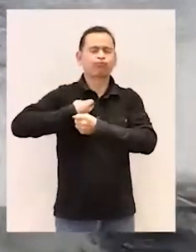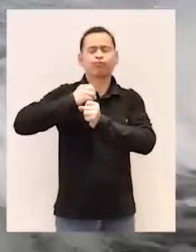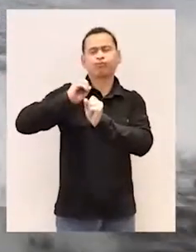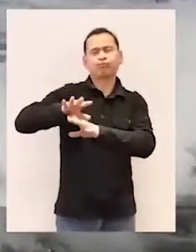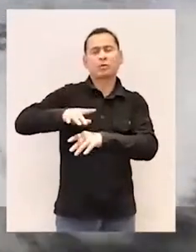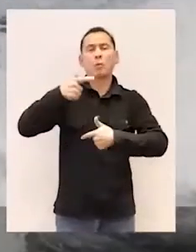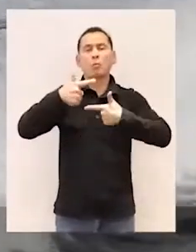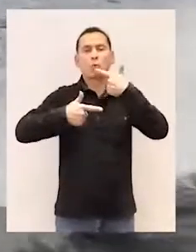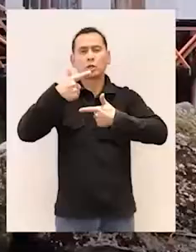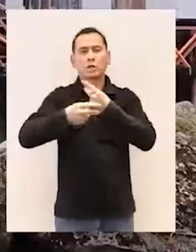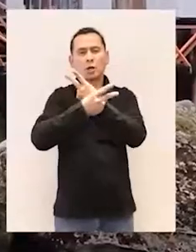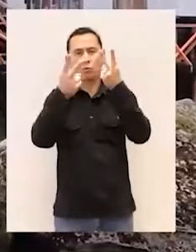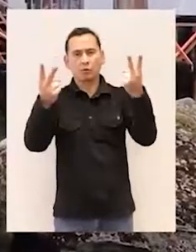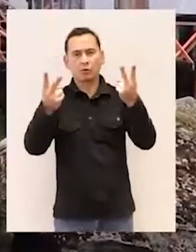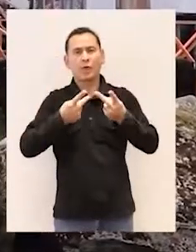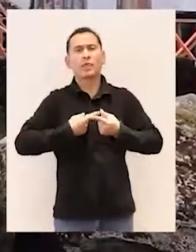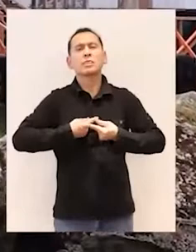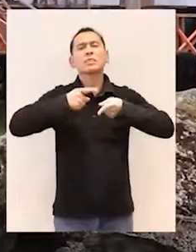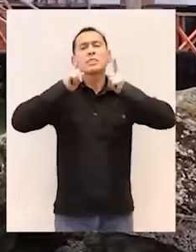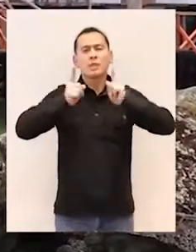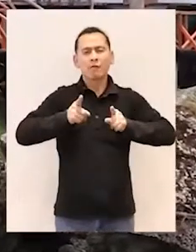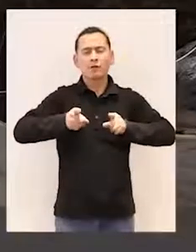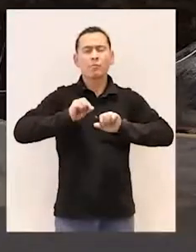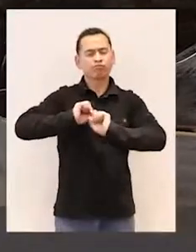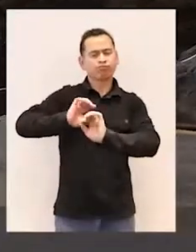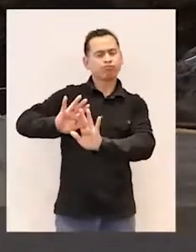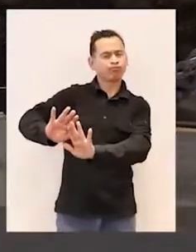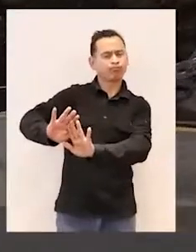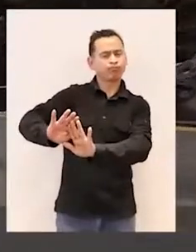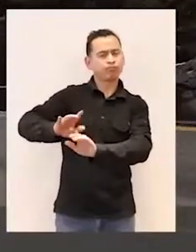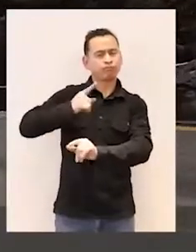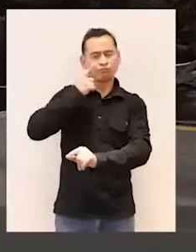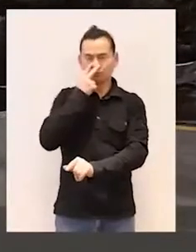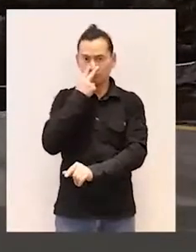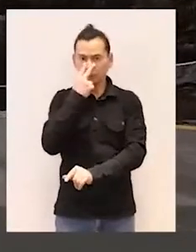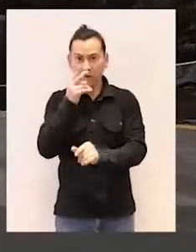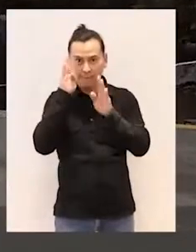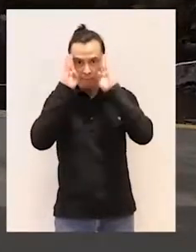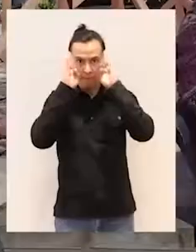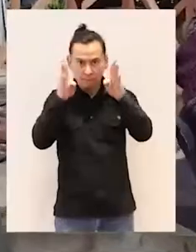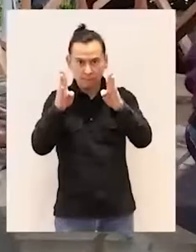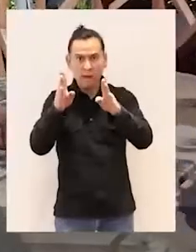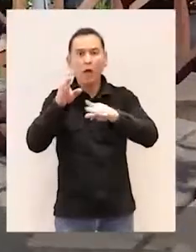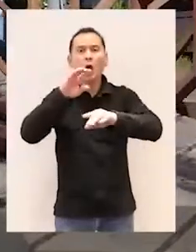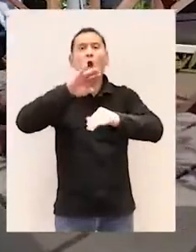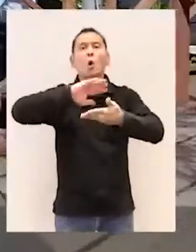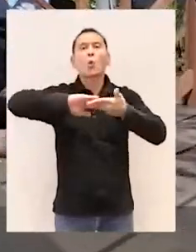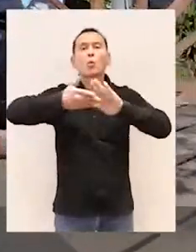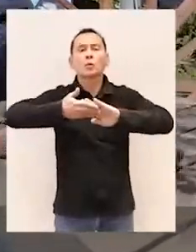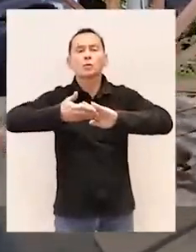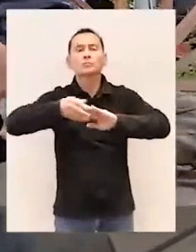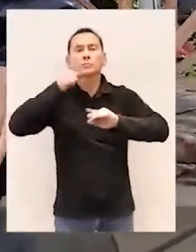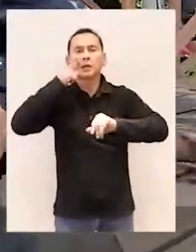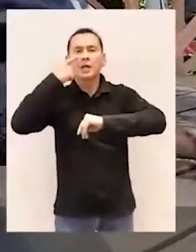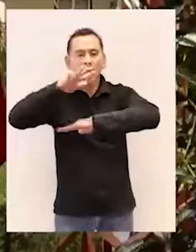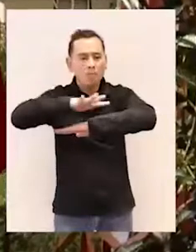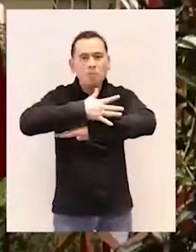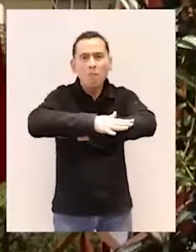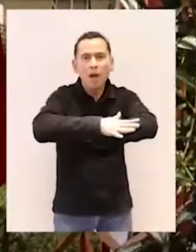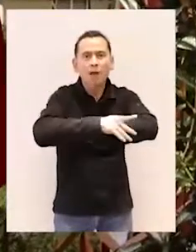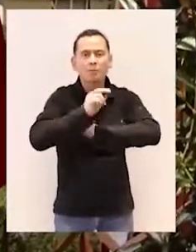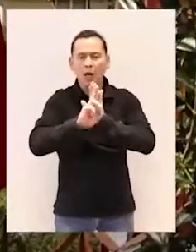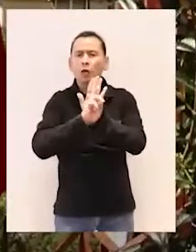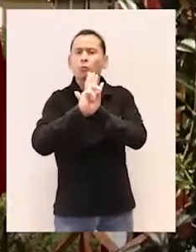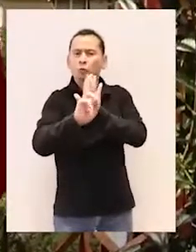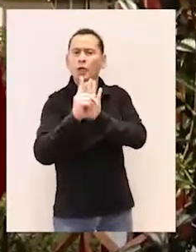de la política pública. Debemos dejar de mirar al centro para mirar de frente a nuestras comunidades, para mirar nuestro litoral,